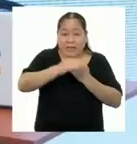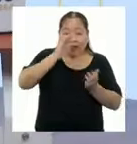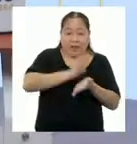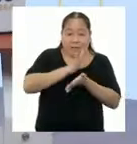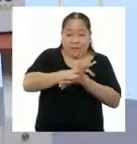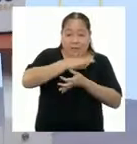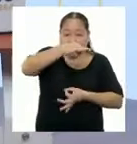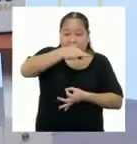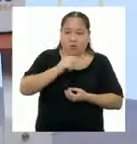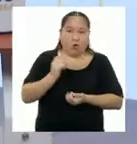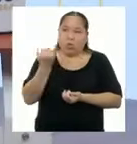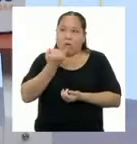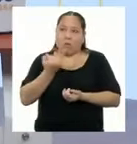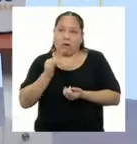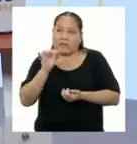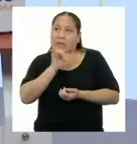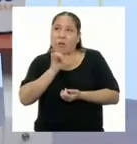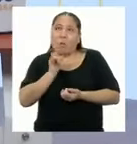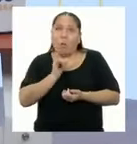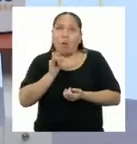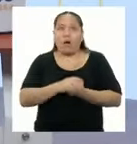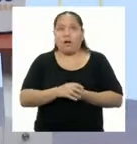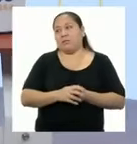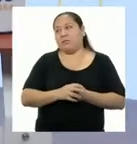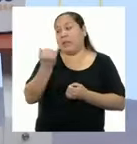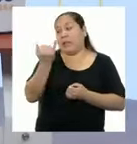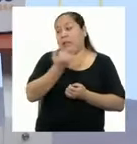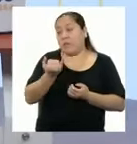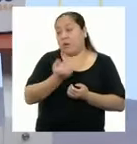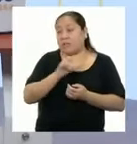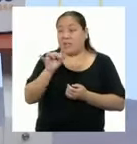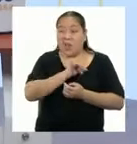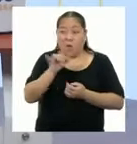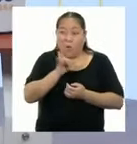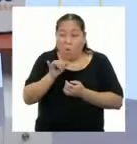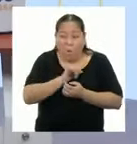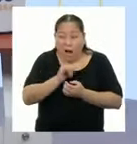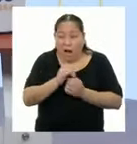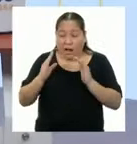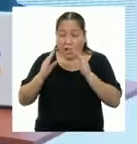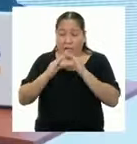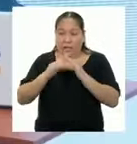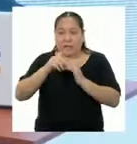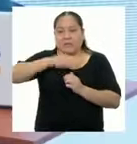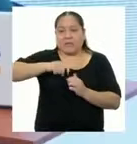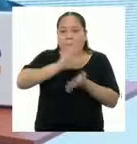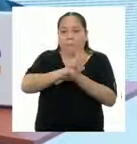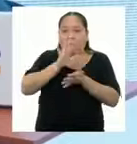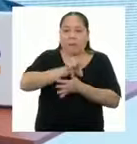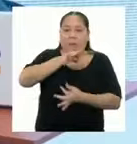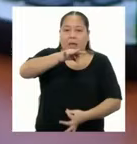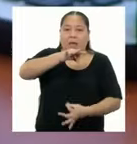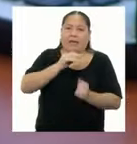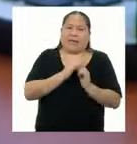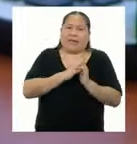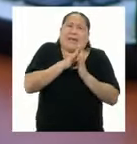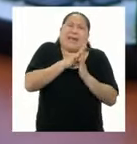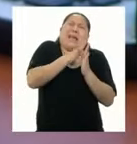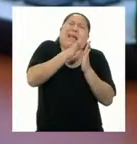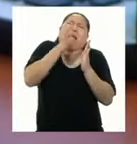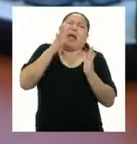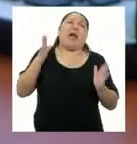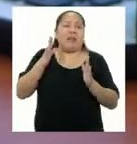papel. Obviamente, si la dibujas con todas sus medidas reales, necesitarías un papel gigante, ¿no? ¡O